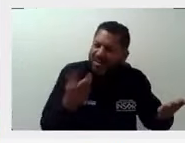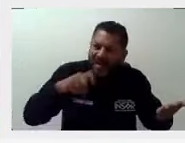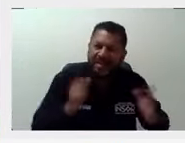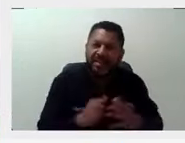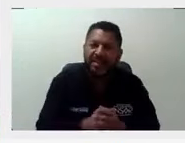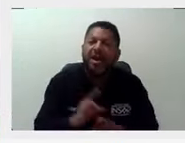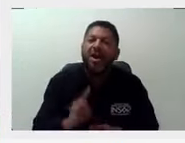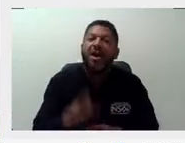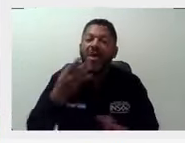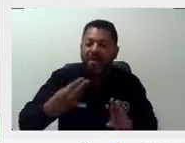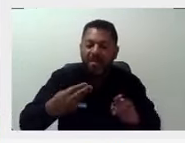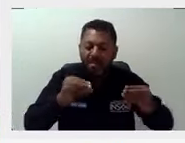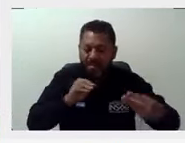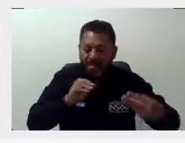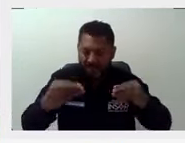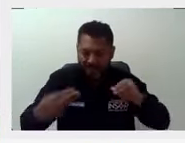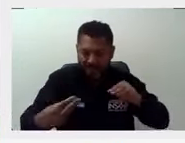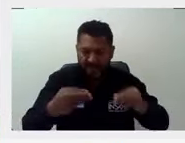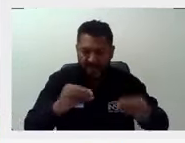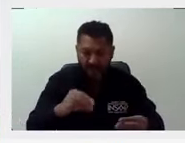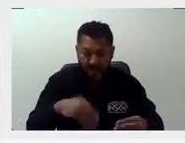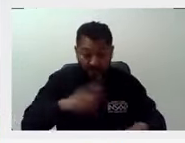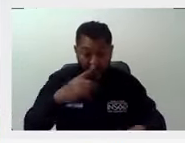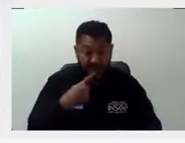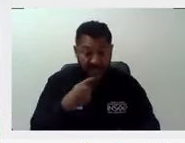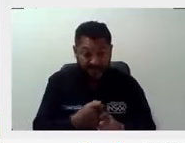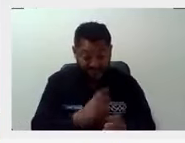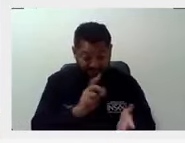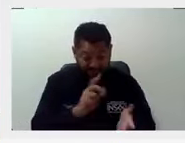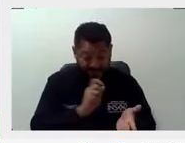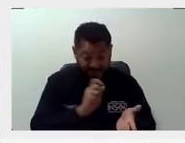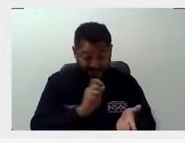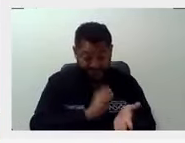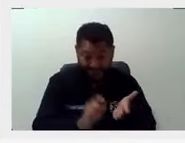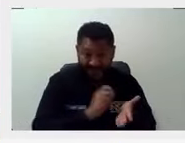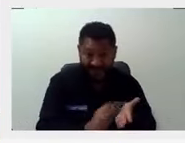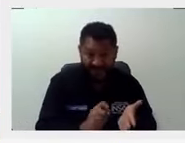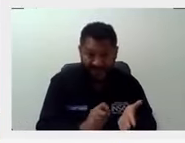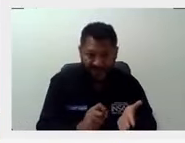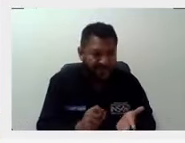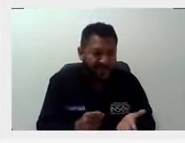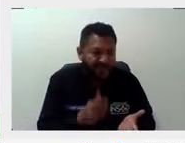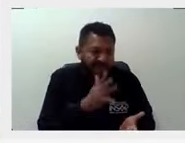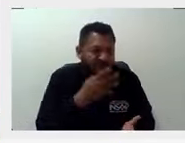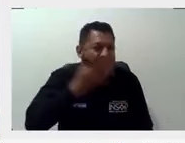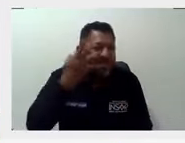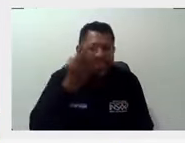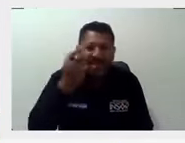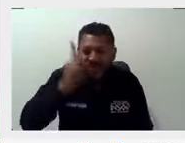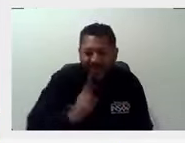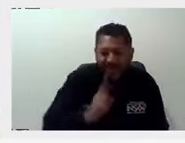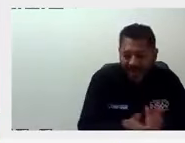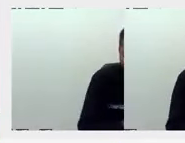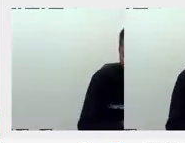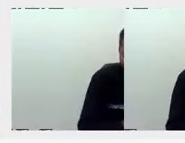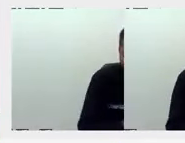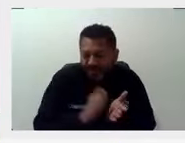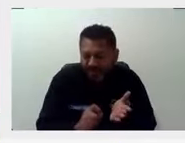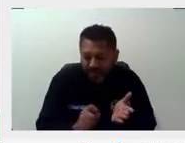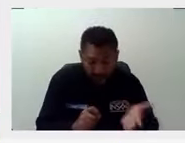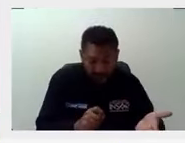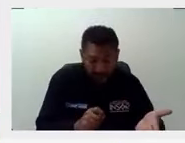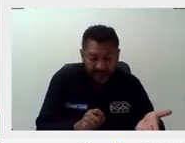si obviamente lo que más se le dificulta es escribir y no tiene la competencia, pues sus actividades, si son de escribir, obviamente le